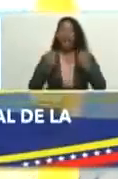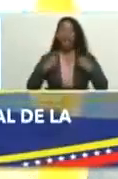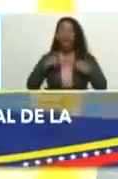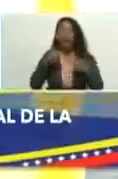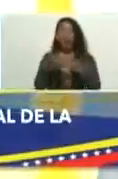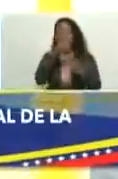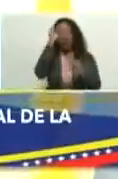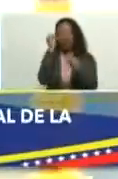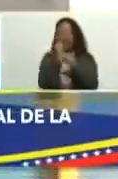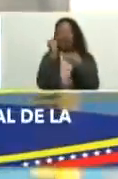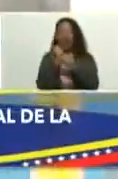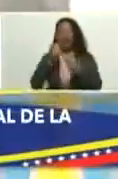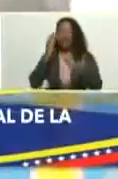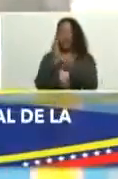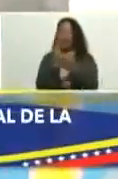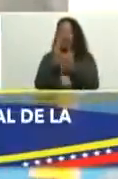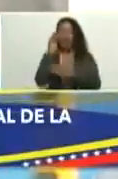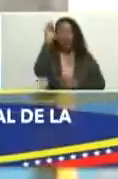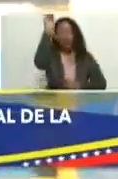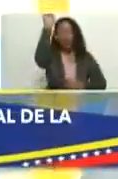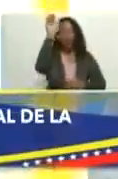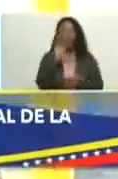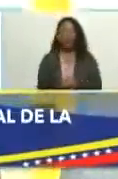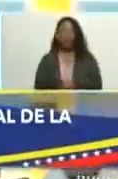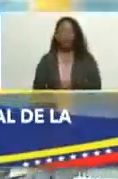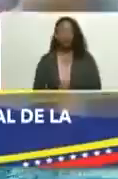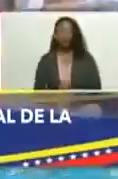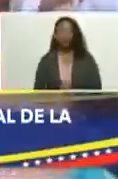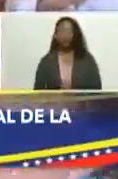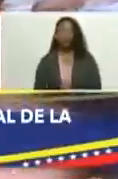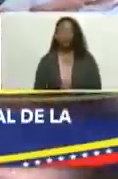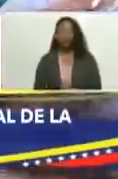por siempre. Que viva, bueno.